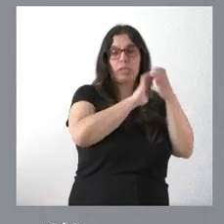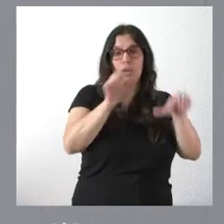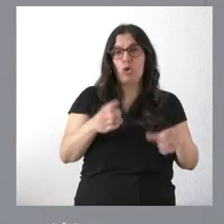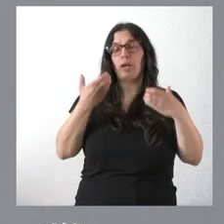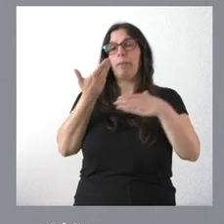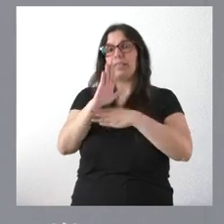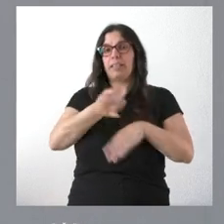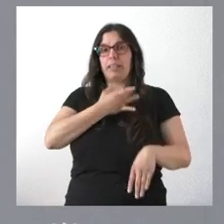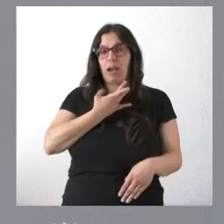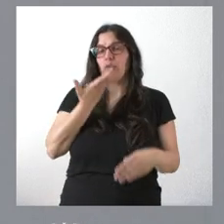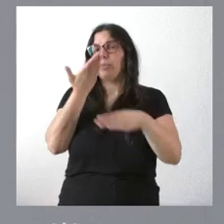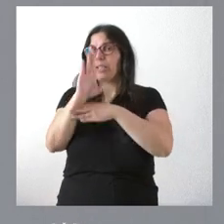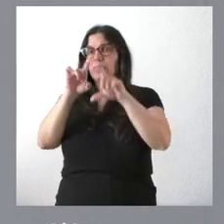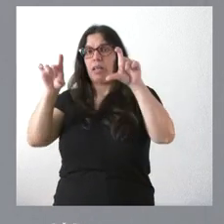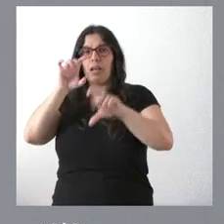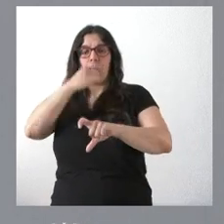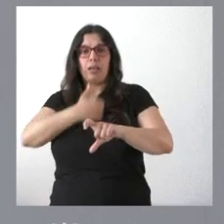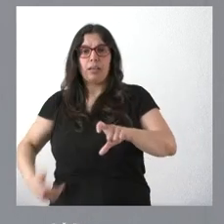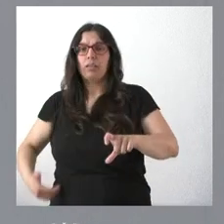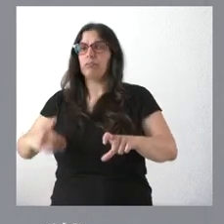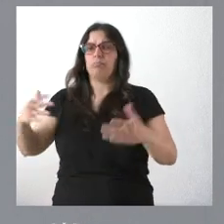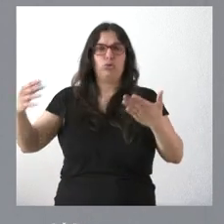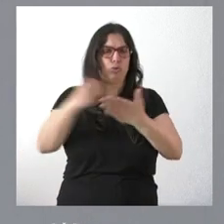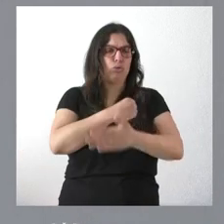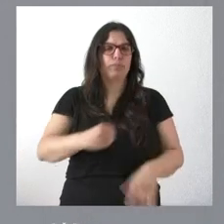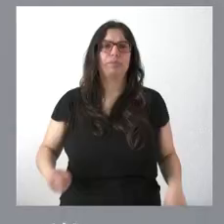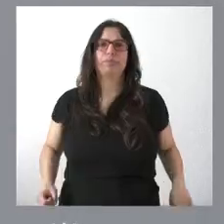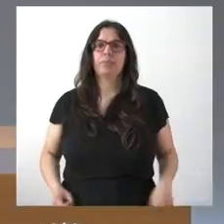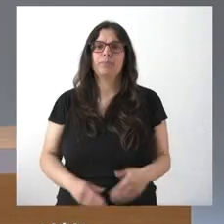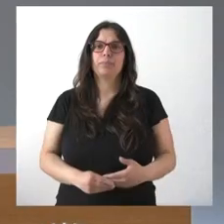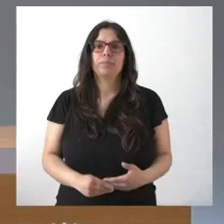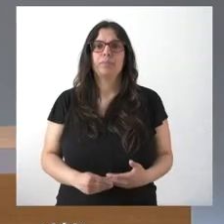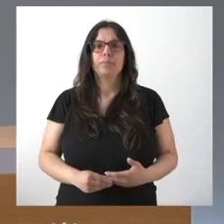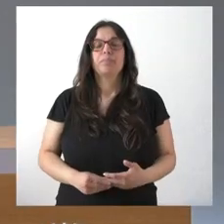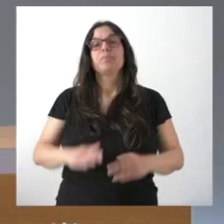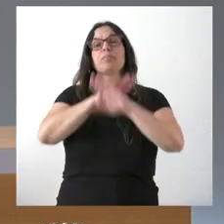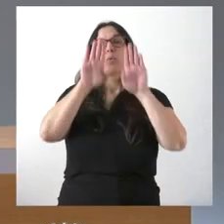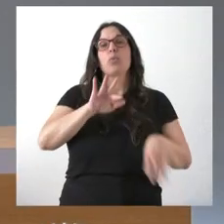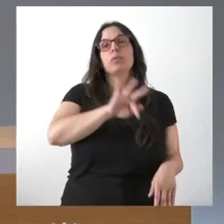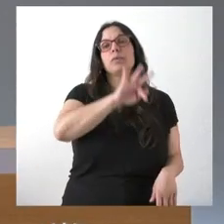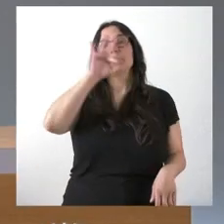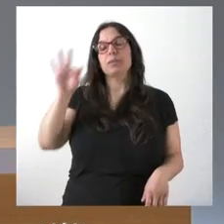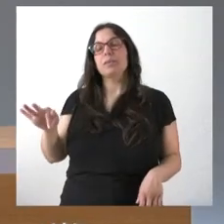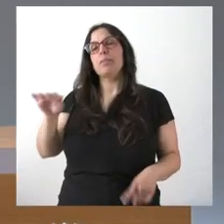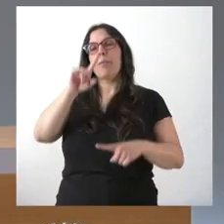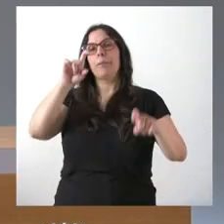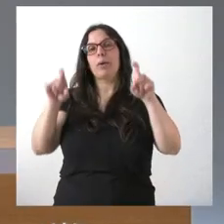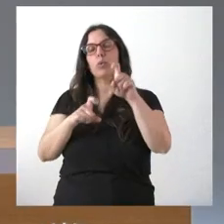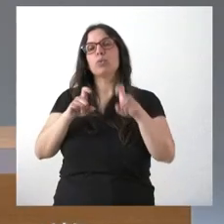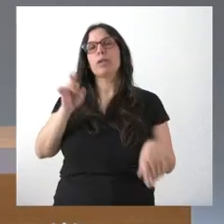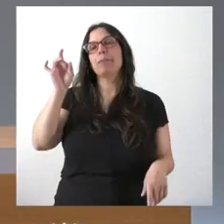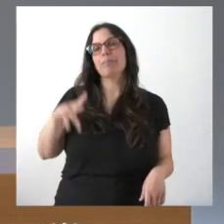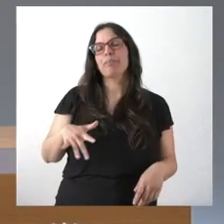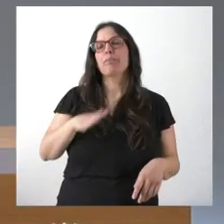organizaciones empresariales, como de las organizaciones sindicales, UGT y Comisiones Obreras. Cerramos este capítulo de preguntas hoy